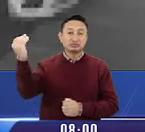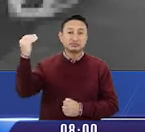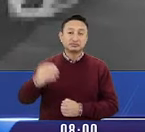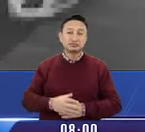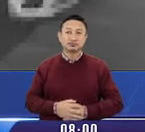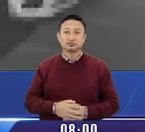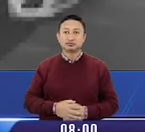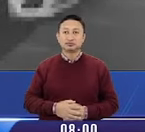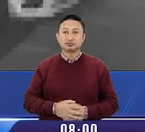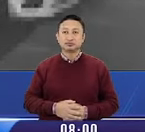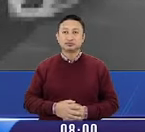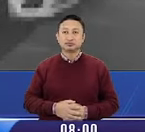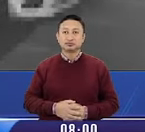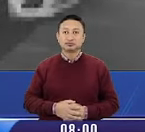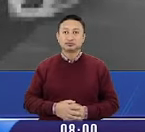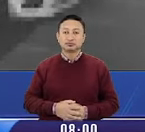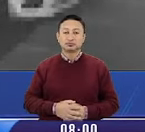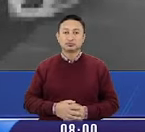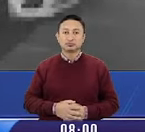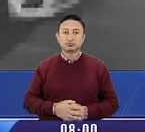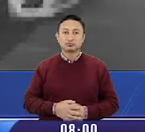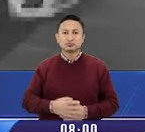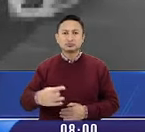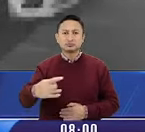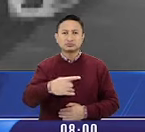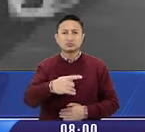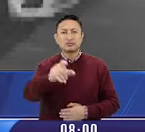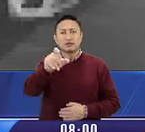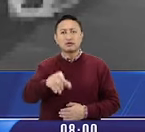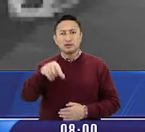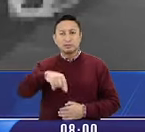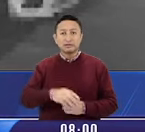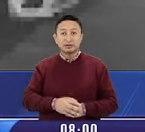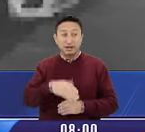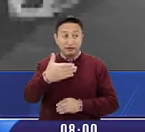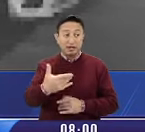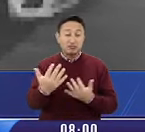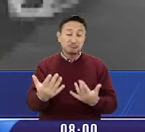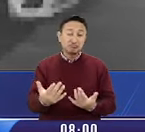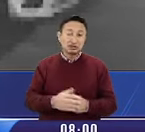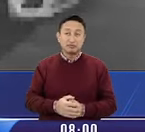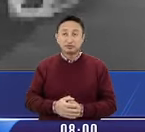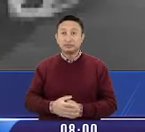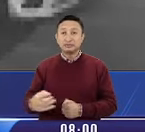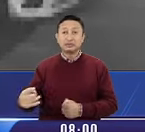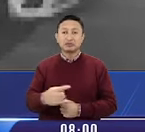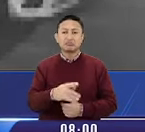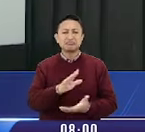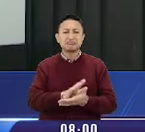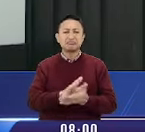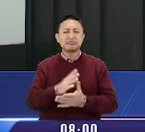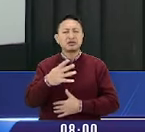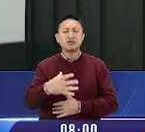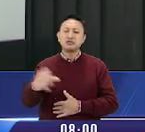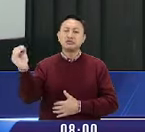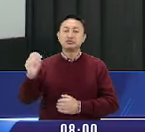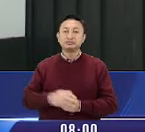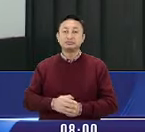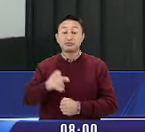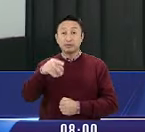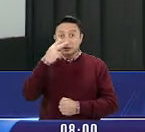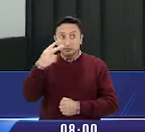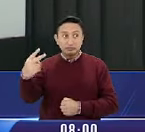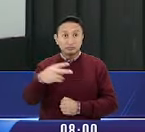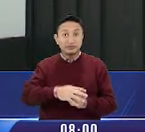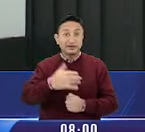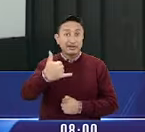y escaparon. Fueron tan avezados que uno de ellos esperó en la puerta. Se fueron como si nada. El dueño se dio cuenta,